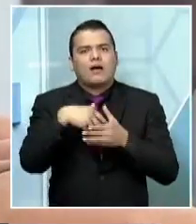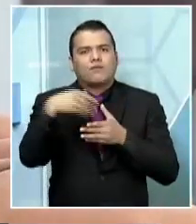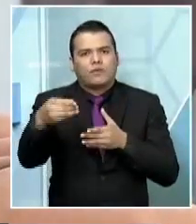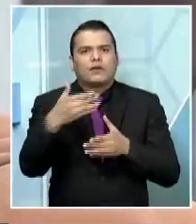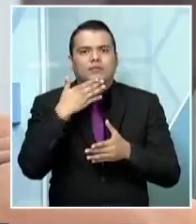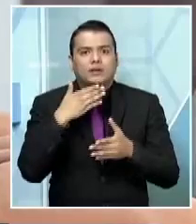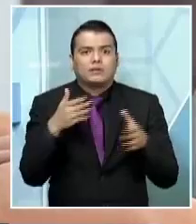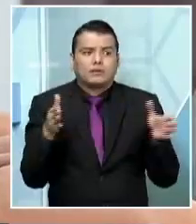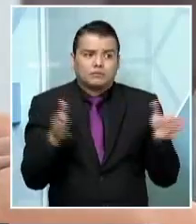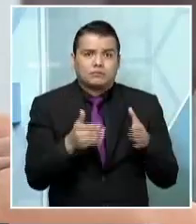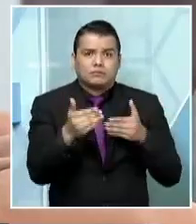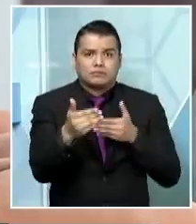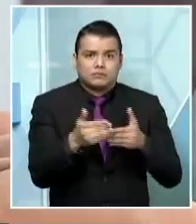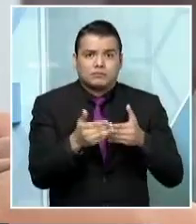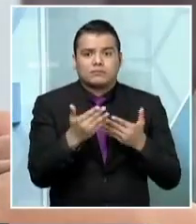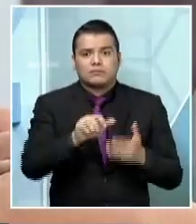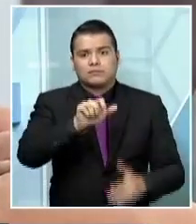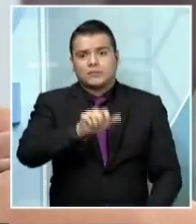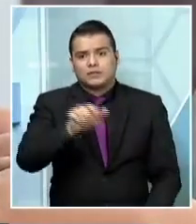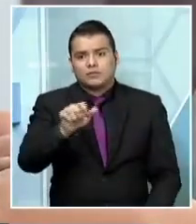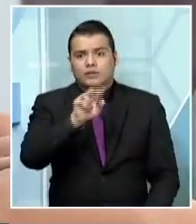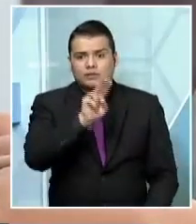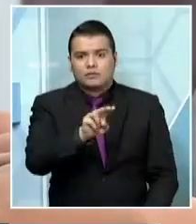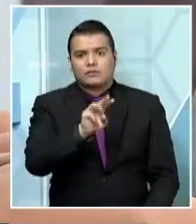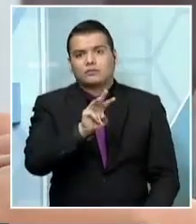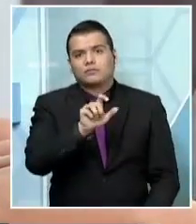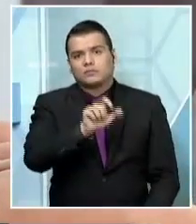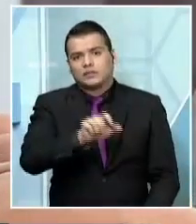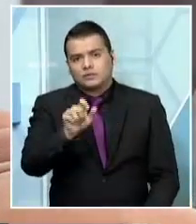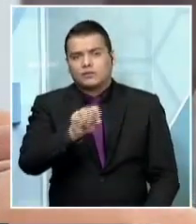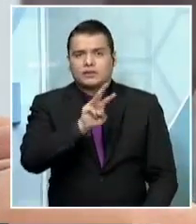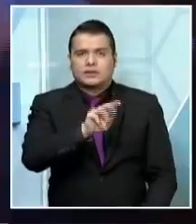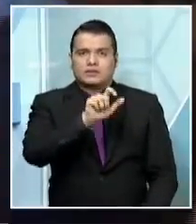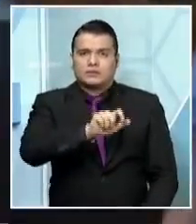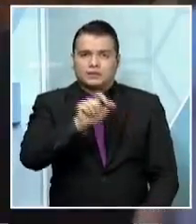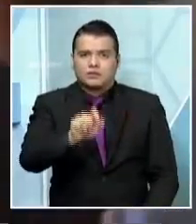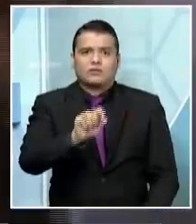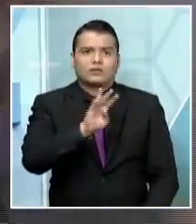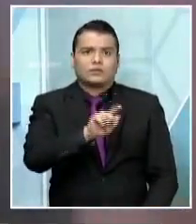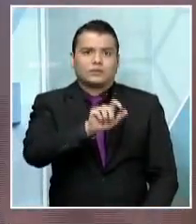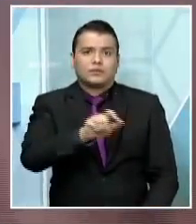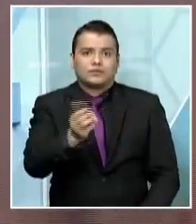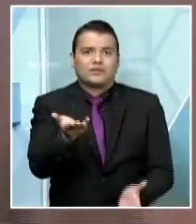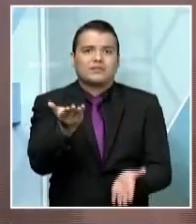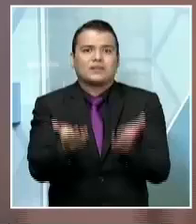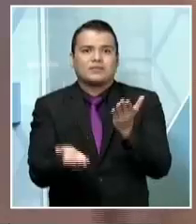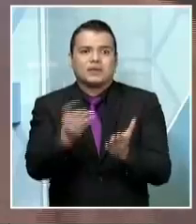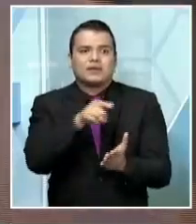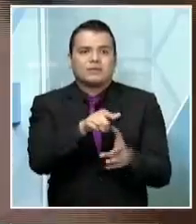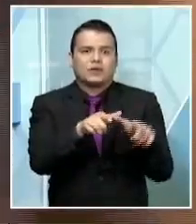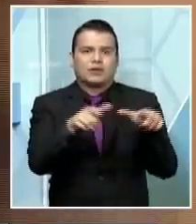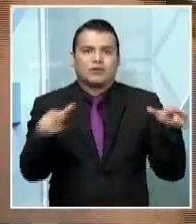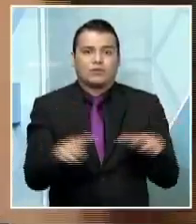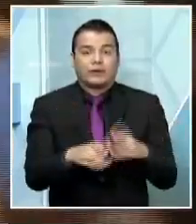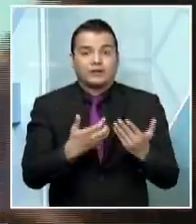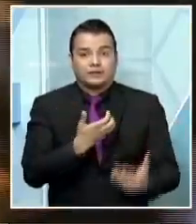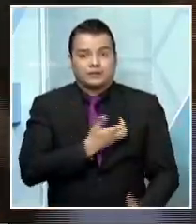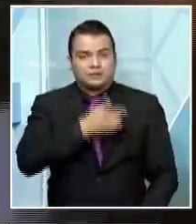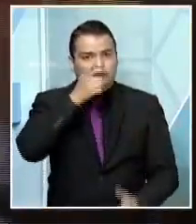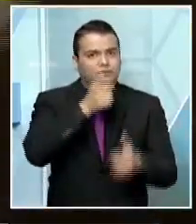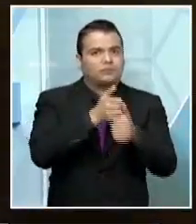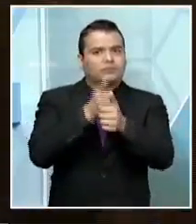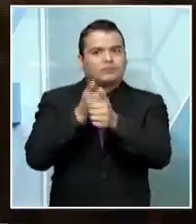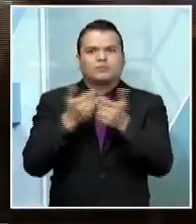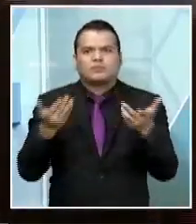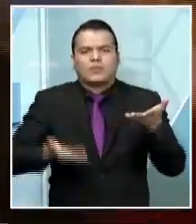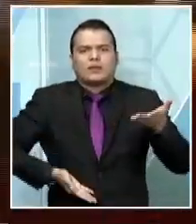espacios pequeñitos, 2 personas, 3 personas, 4 personas, dependiendo del tamaño. Por esta situación, la alcaldía de Cali incrementó los operativos en